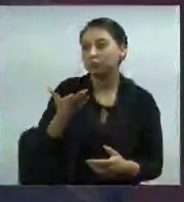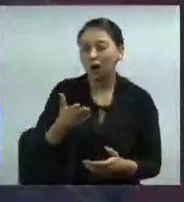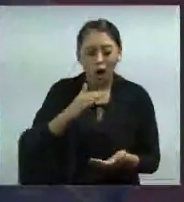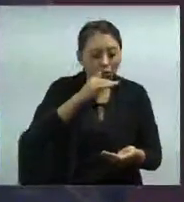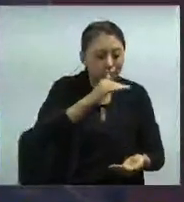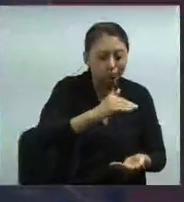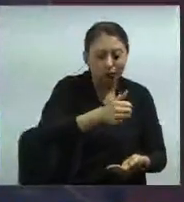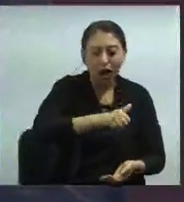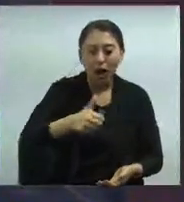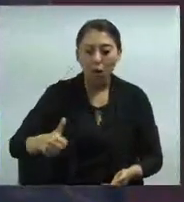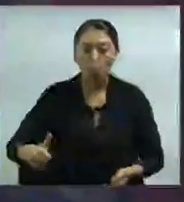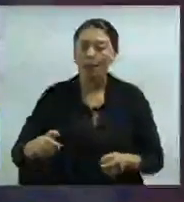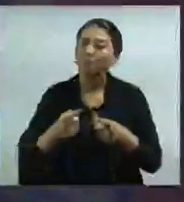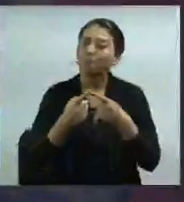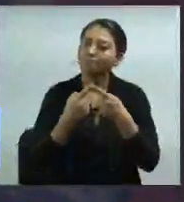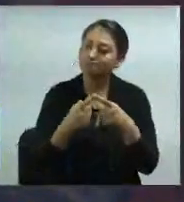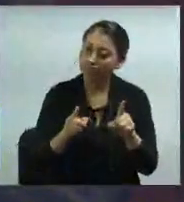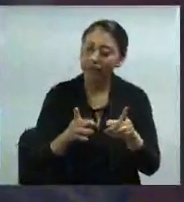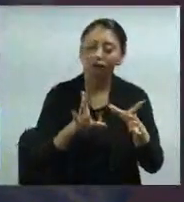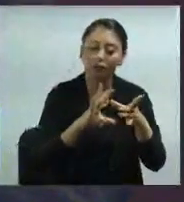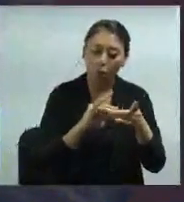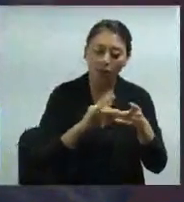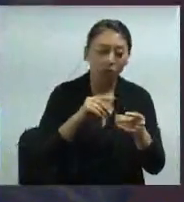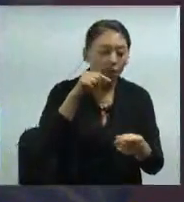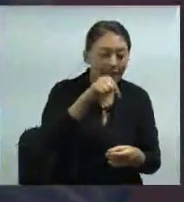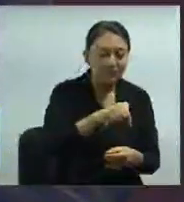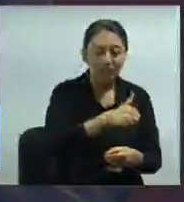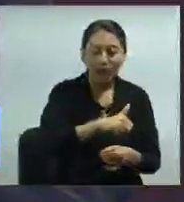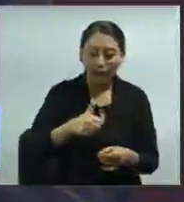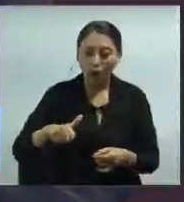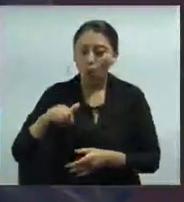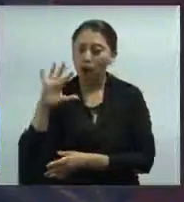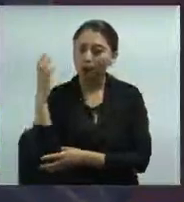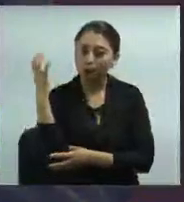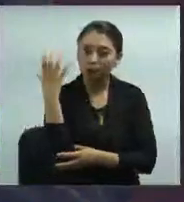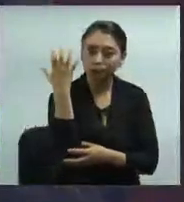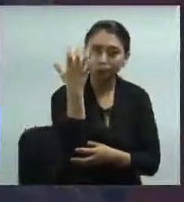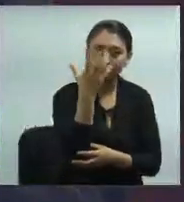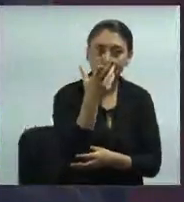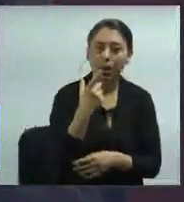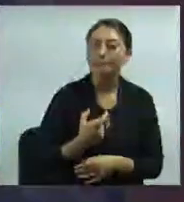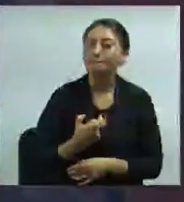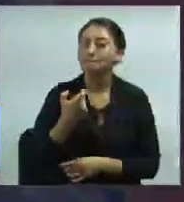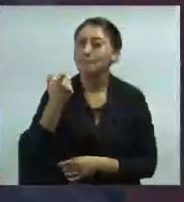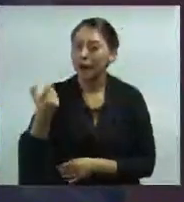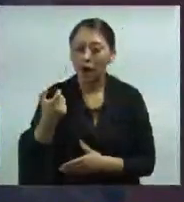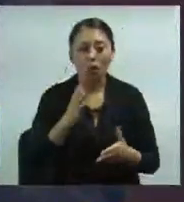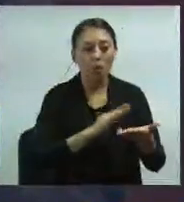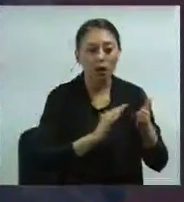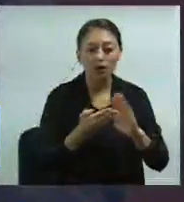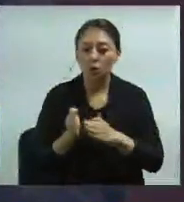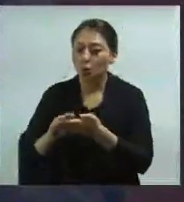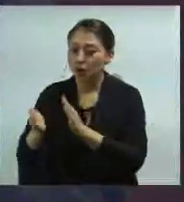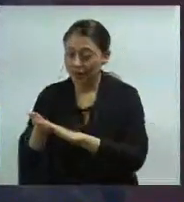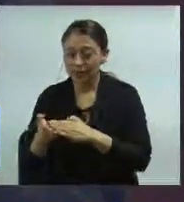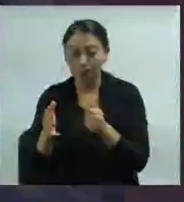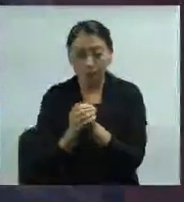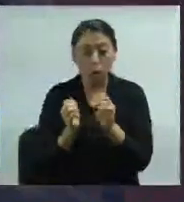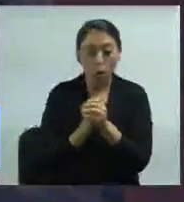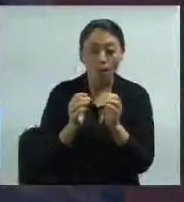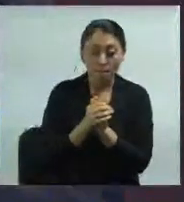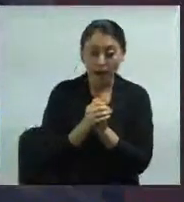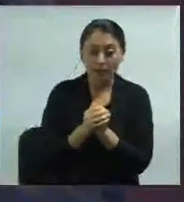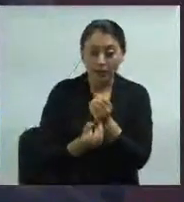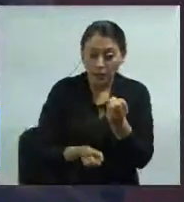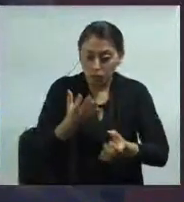agua, pero le cuento que ese tonelito que estaban llevando en helicóptero fue pagado por las mismas comunidades preocupadas porque los incendios